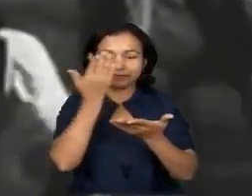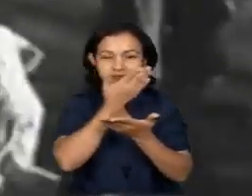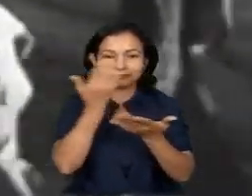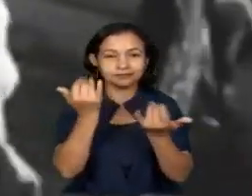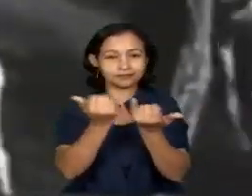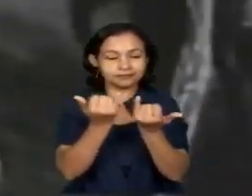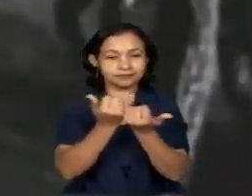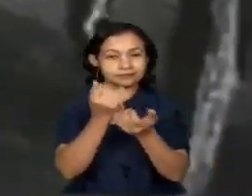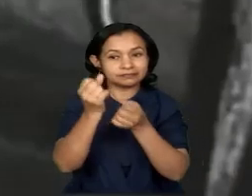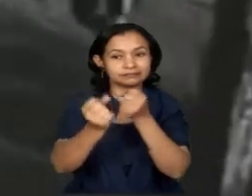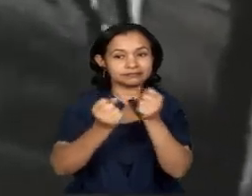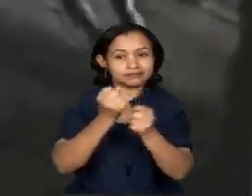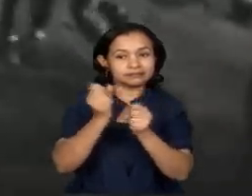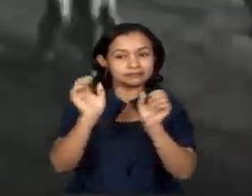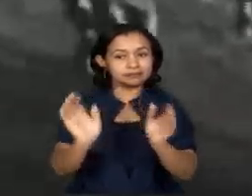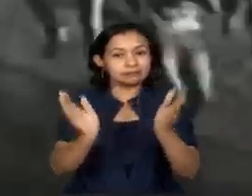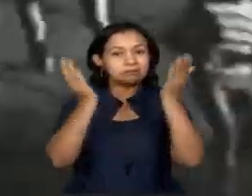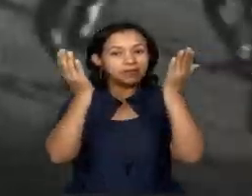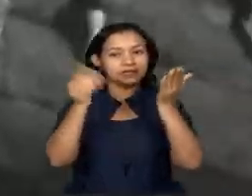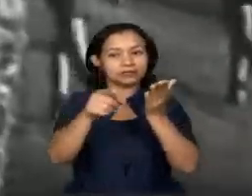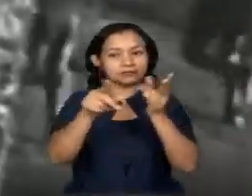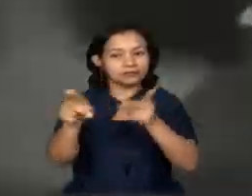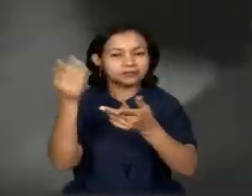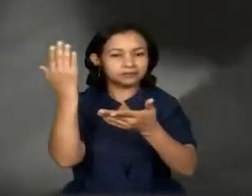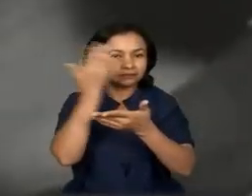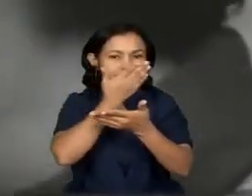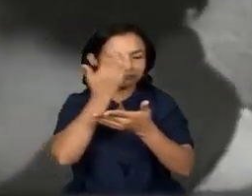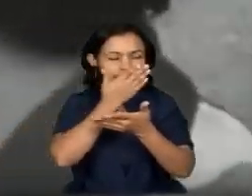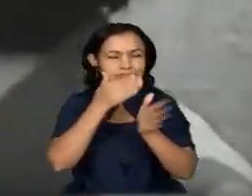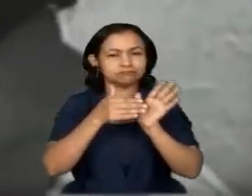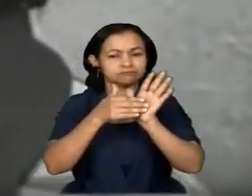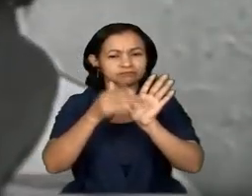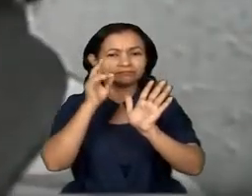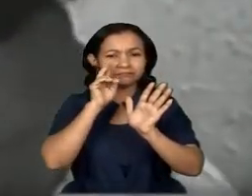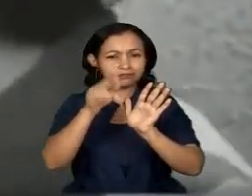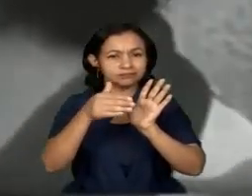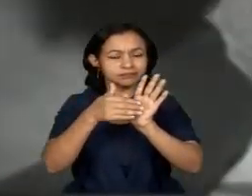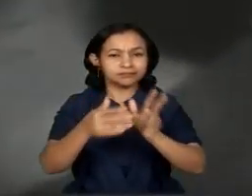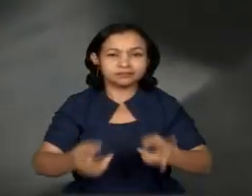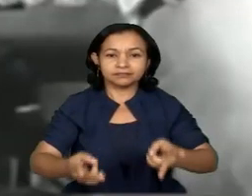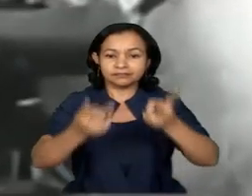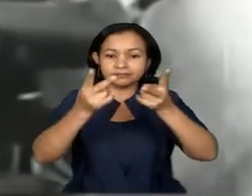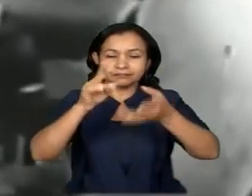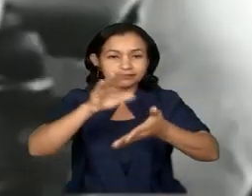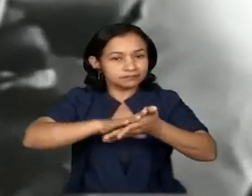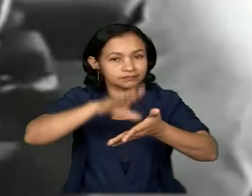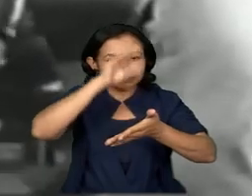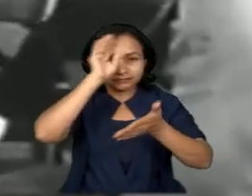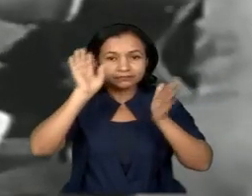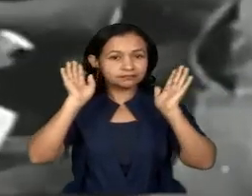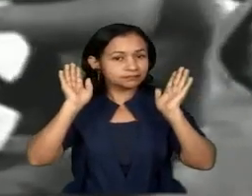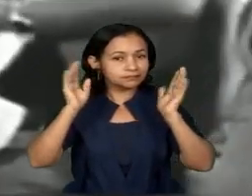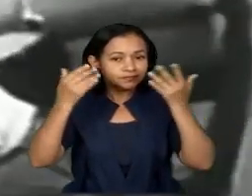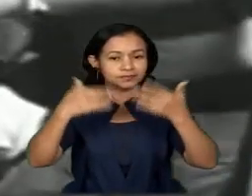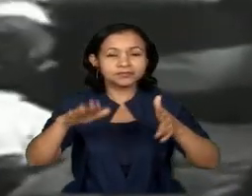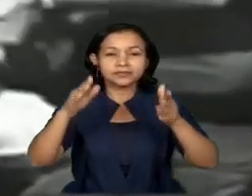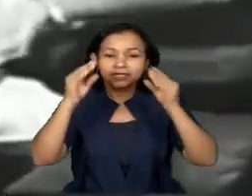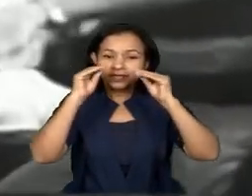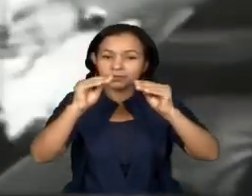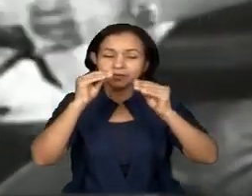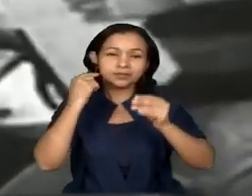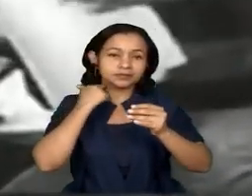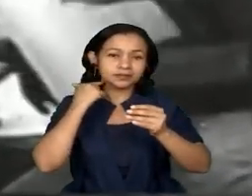edades ya mayores, pero que demuestran que la vida es un aprendizaje y que la educación es